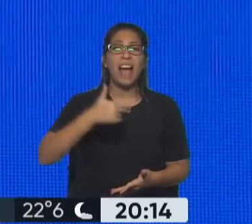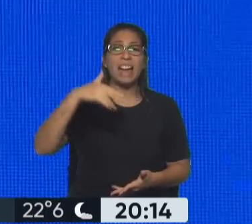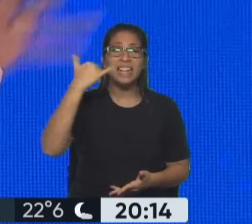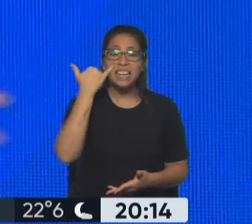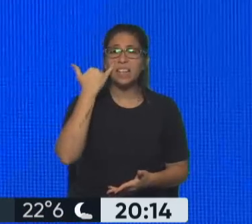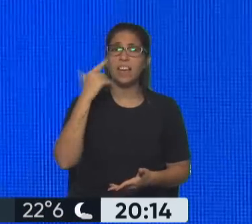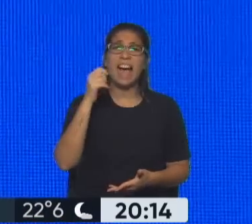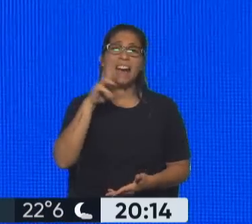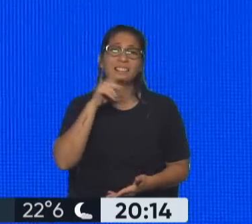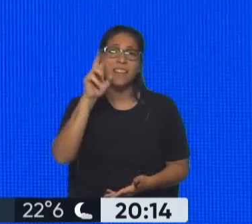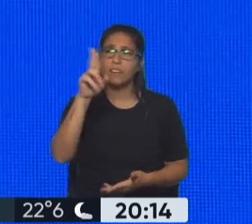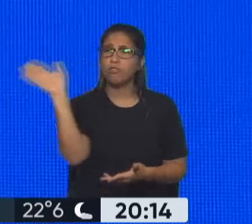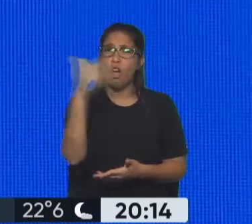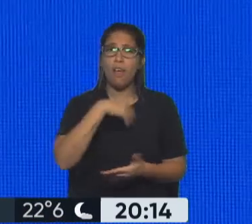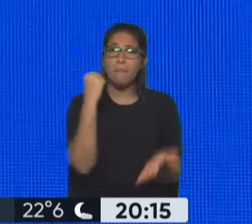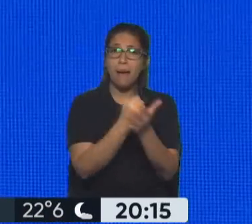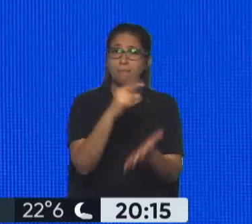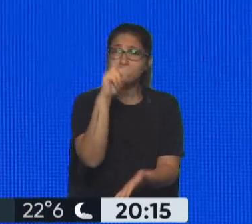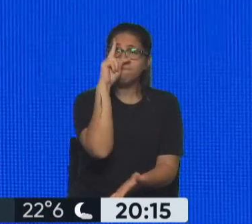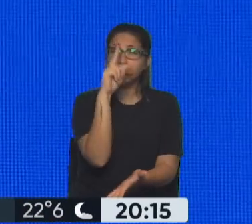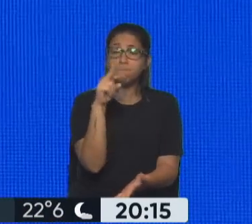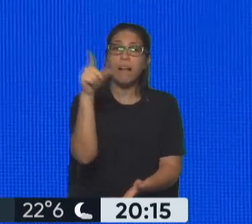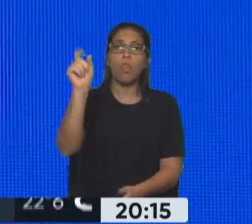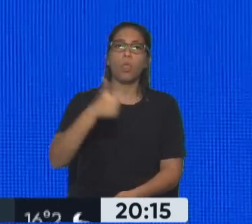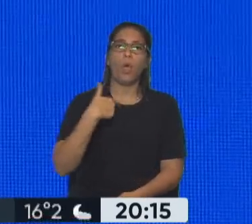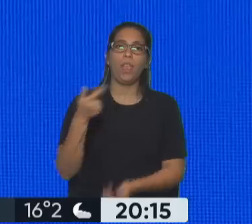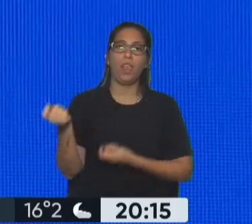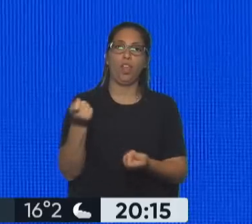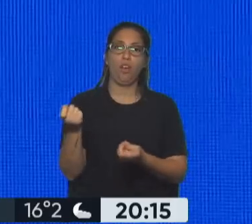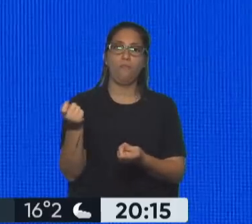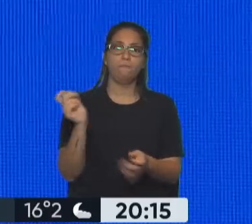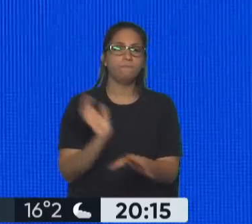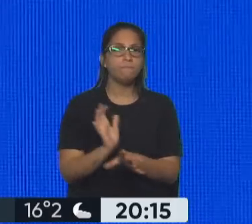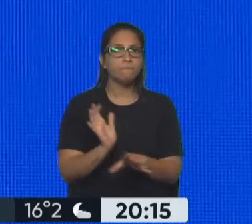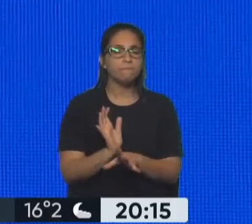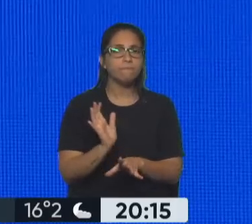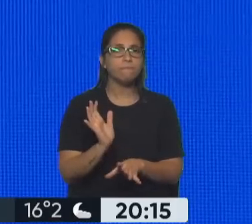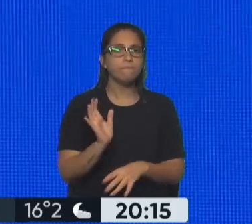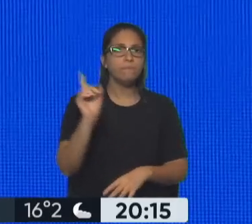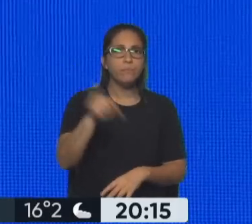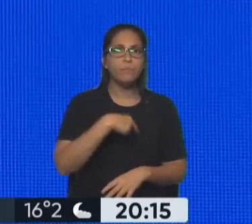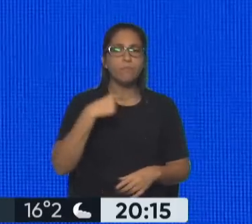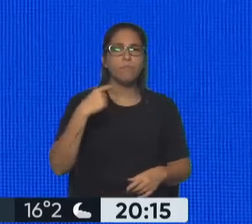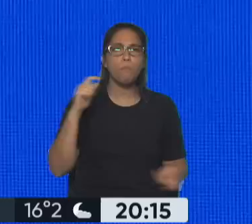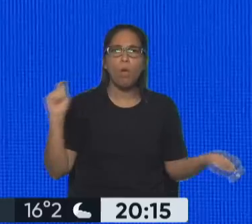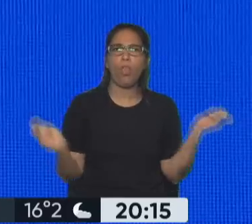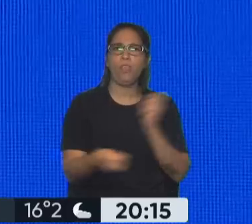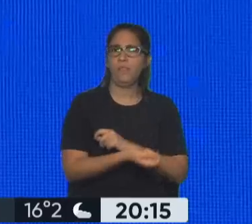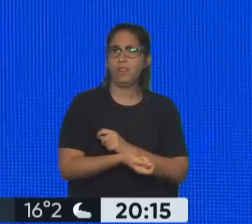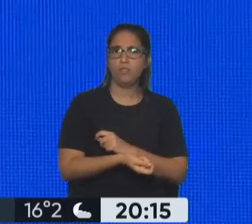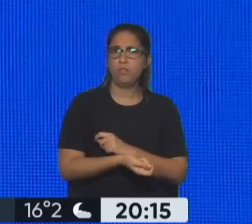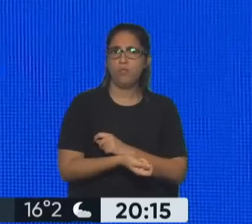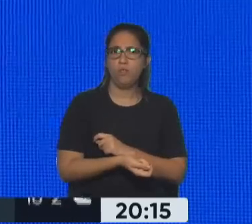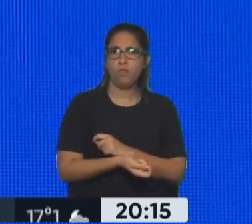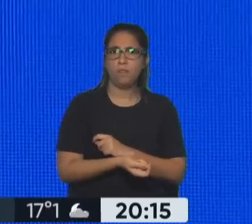todas las marcas de lujo. Esto significa una modificación y una profundización